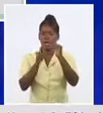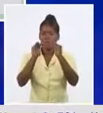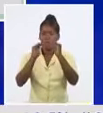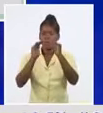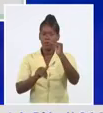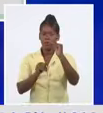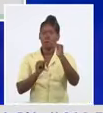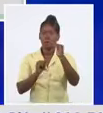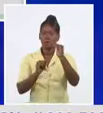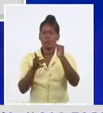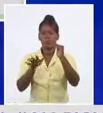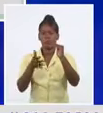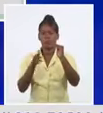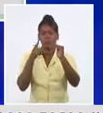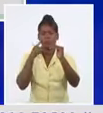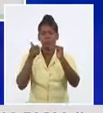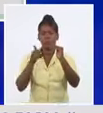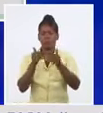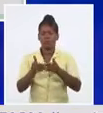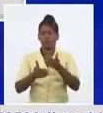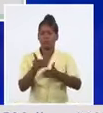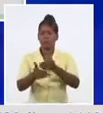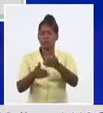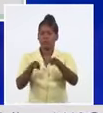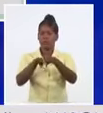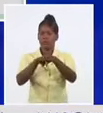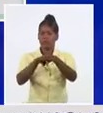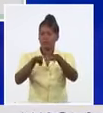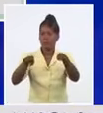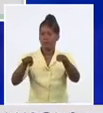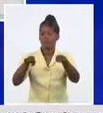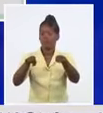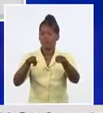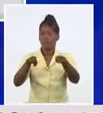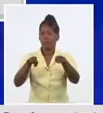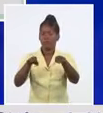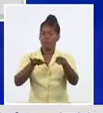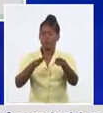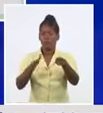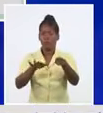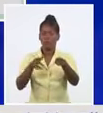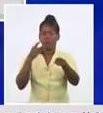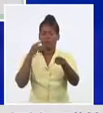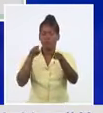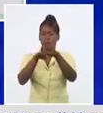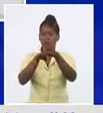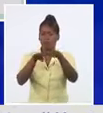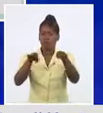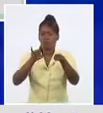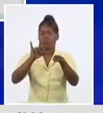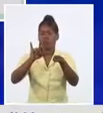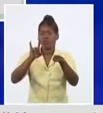90.601, y que se ha mantenido como prácticamente durante toda la pandemia, el